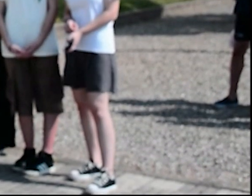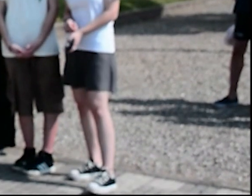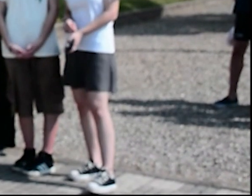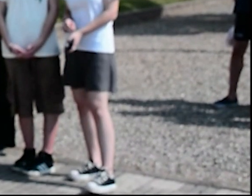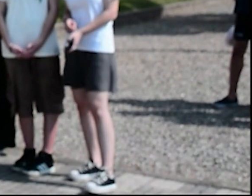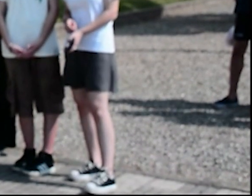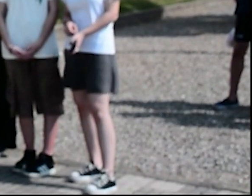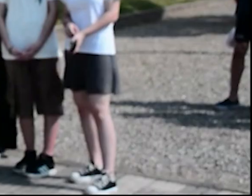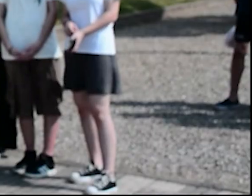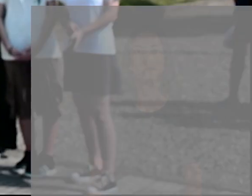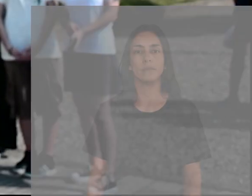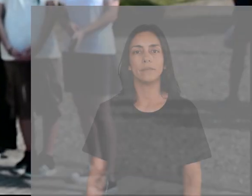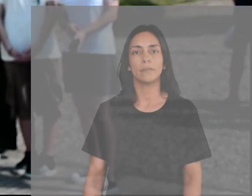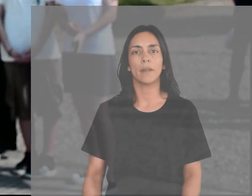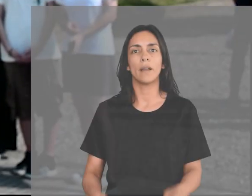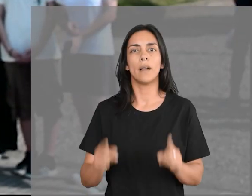y Manuel Cabrajal.